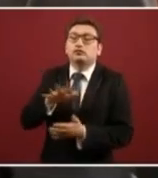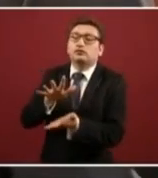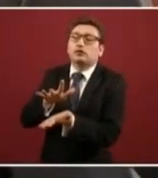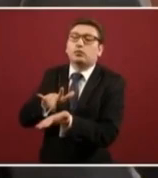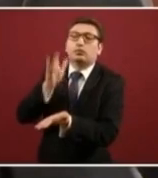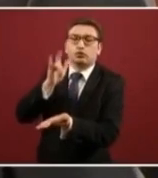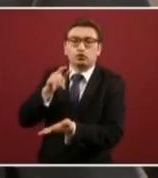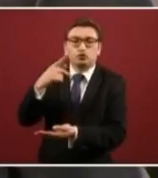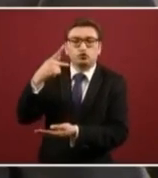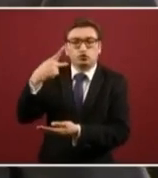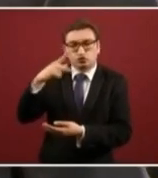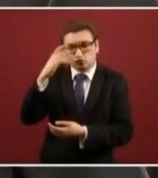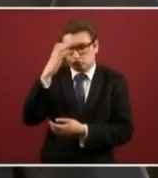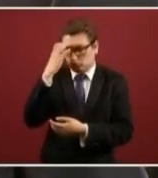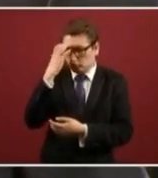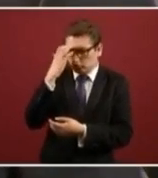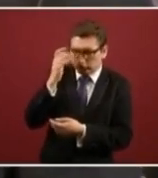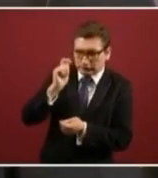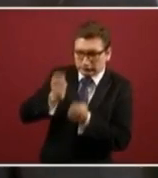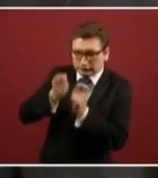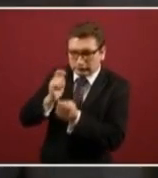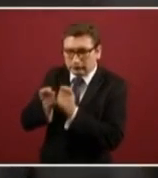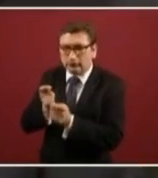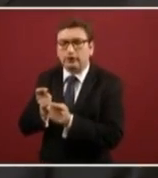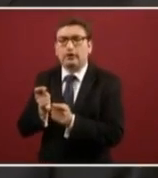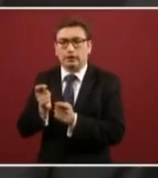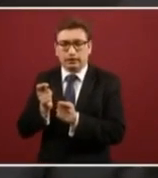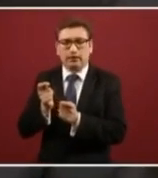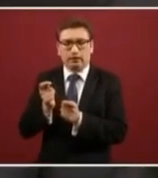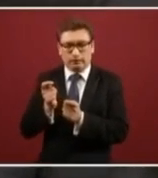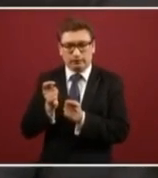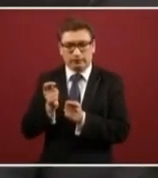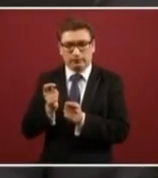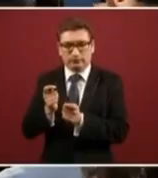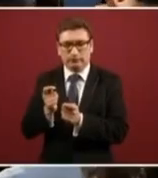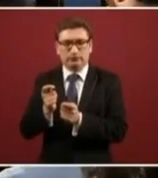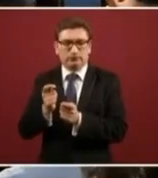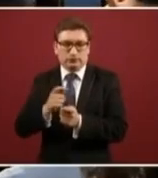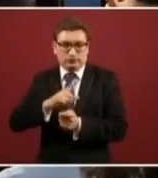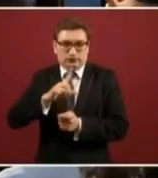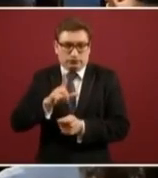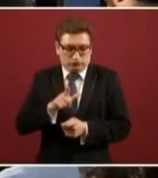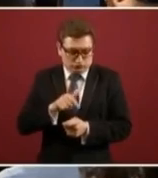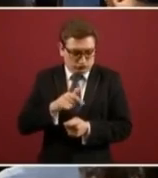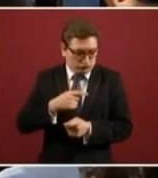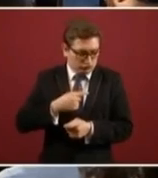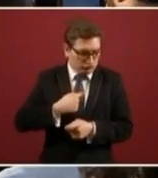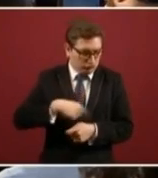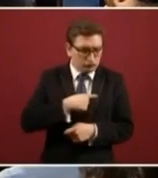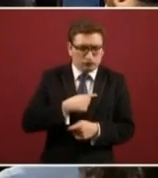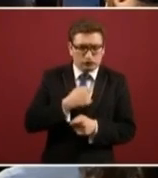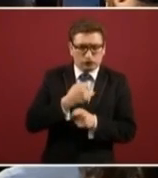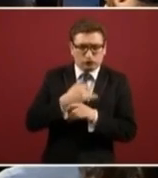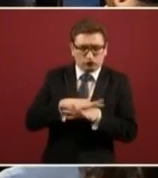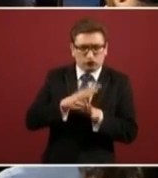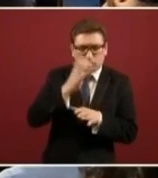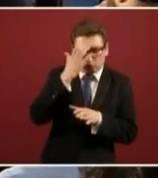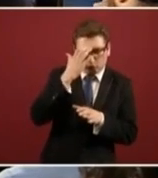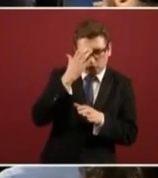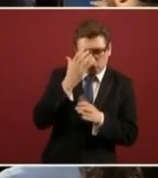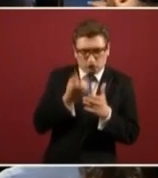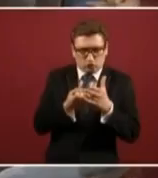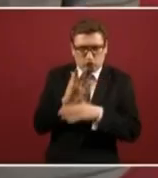sus conocimientos y, desde luego, aportar nuevos conocimientos.